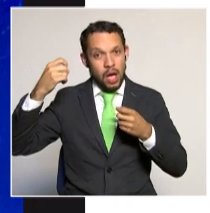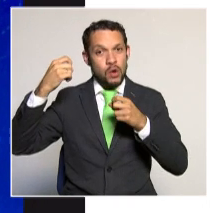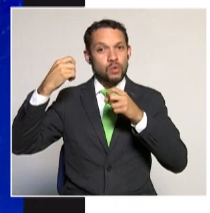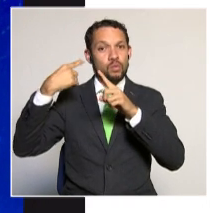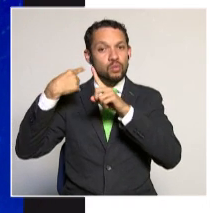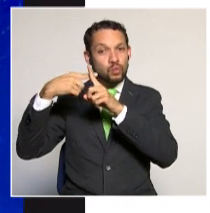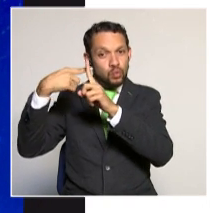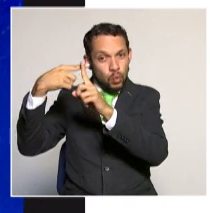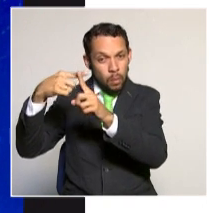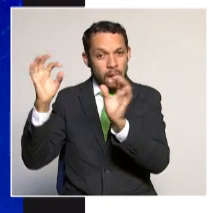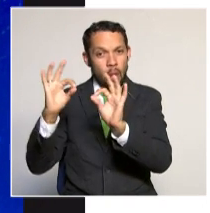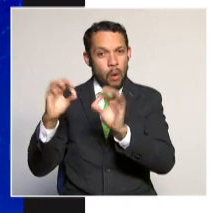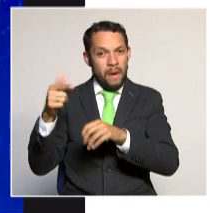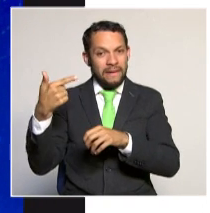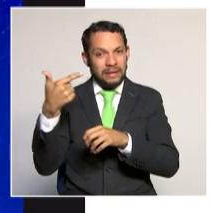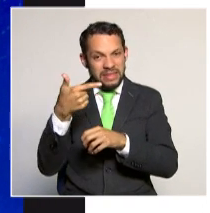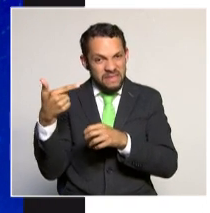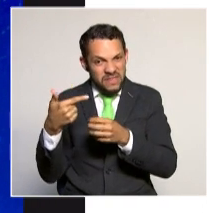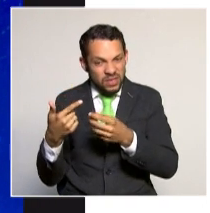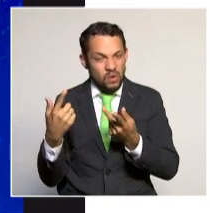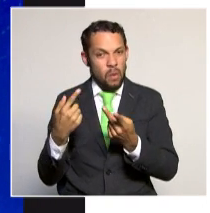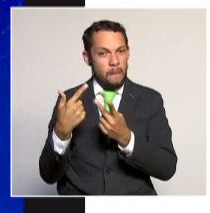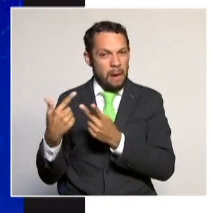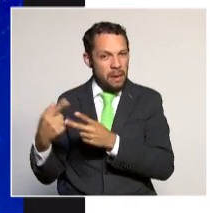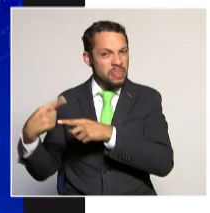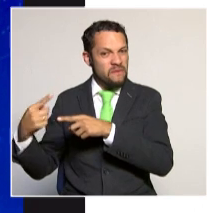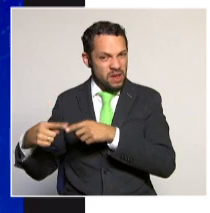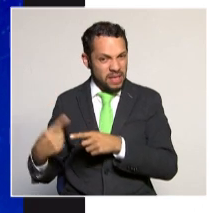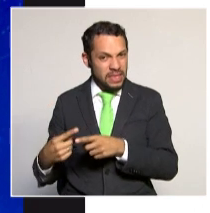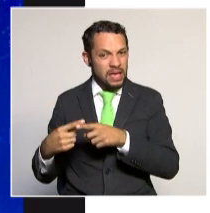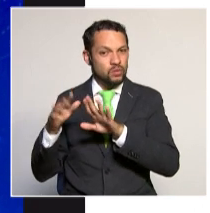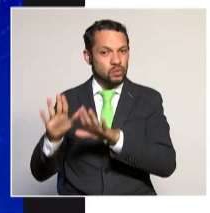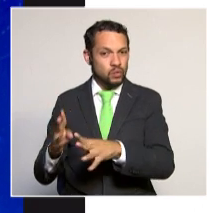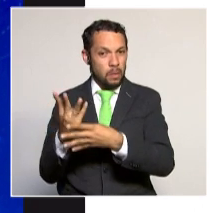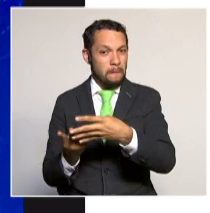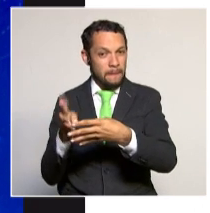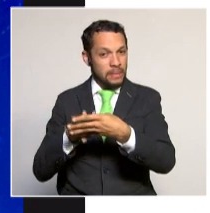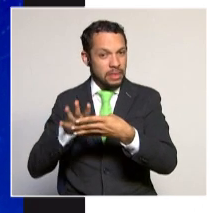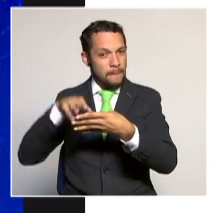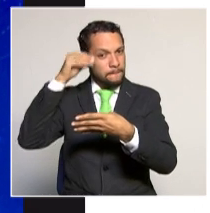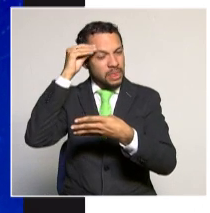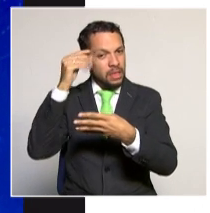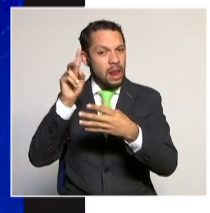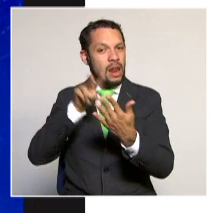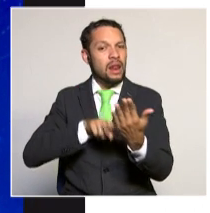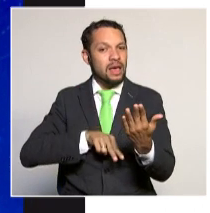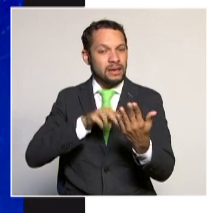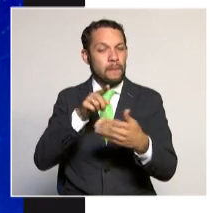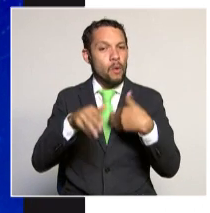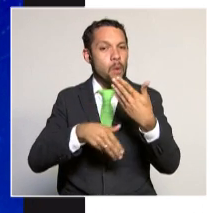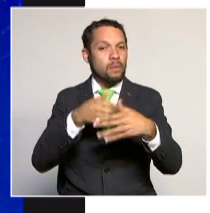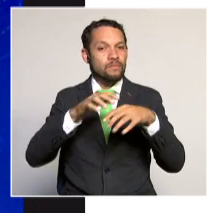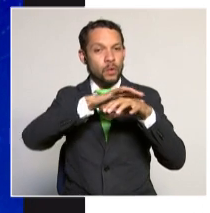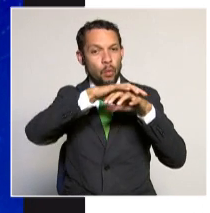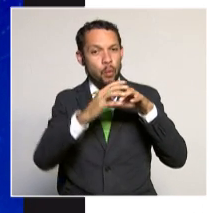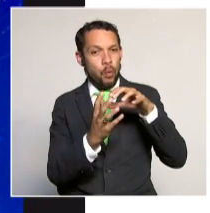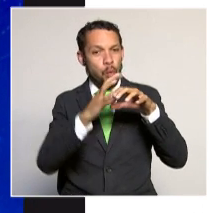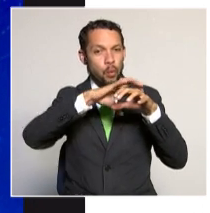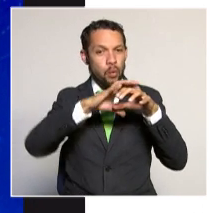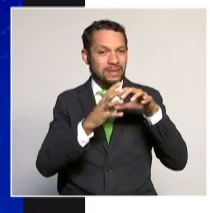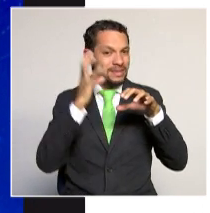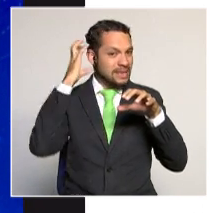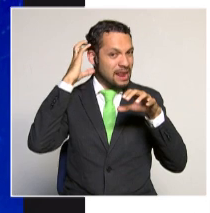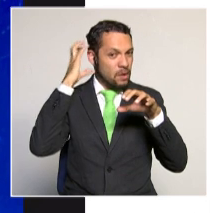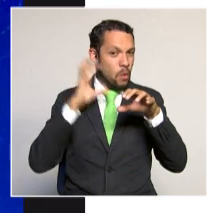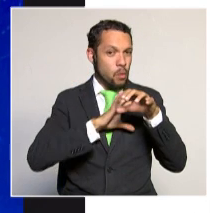actos motores, en fin. Pues esa superficie, que es la corteza cerebral, se deteriora enormemente con